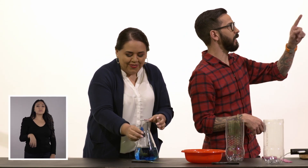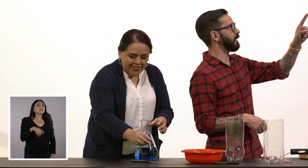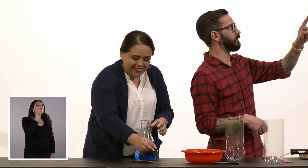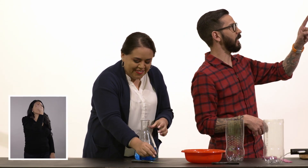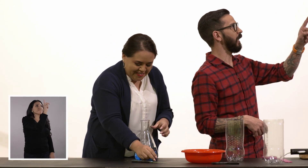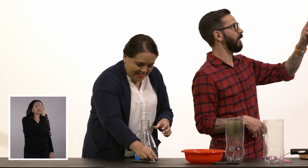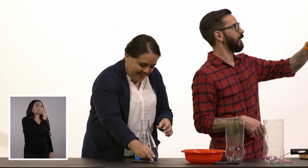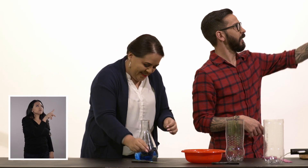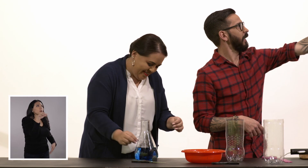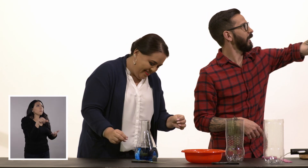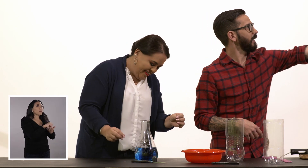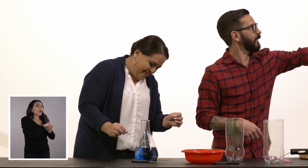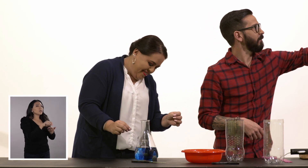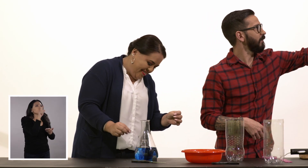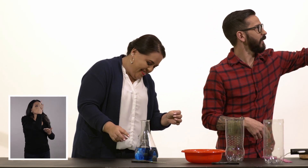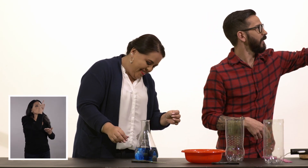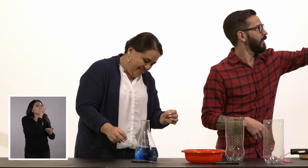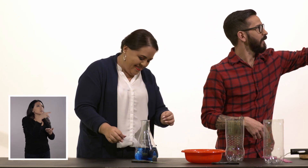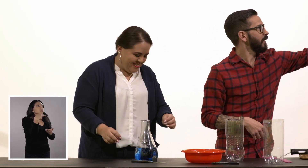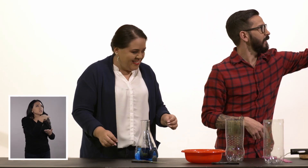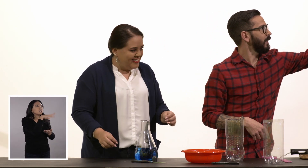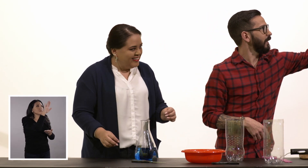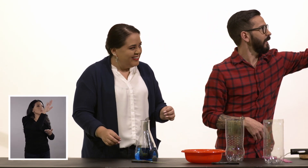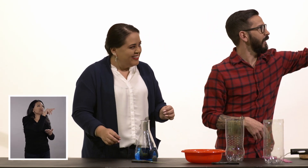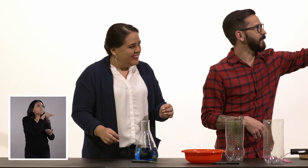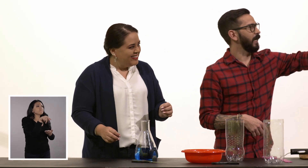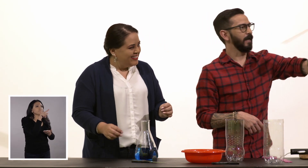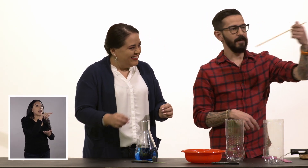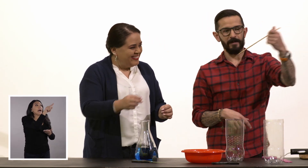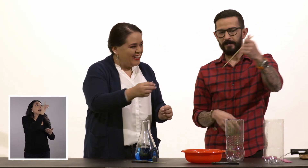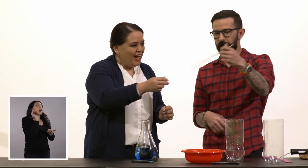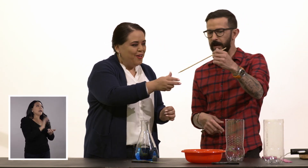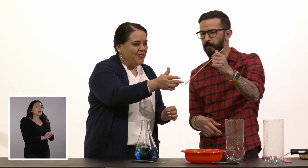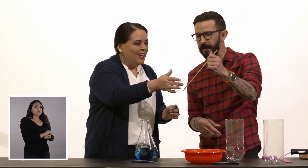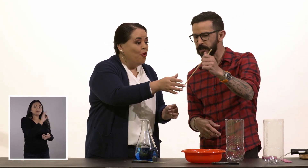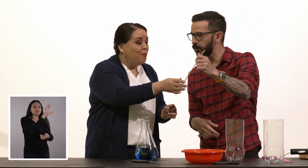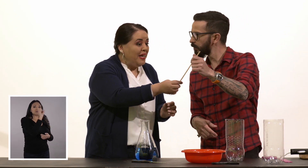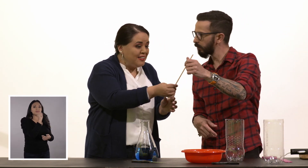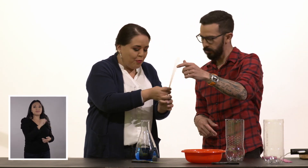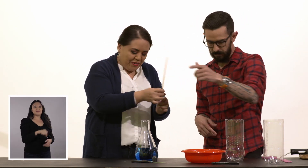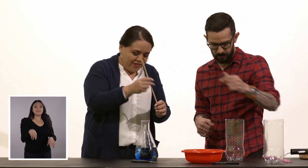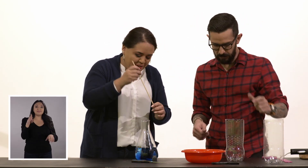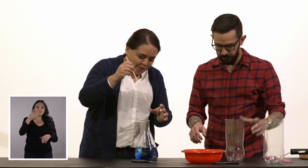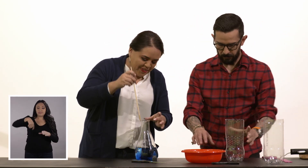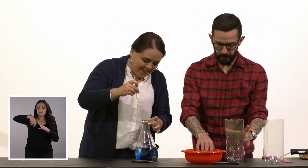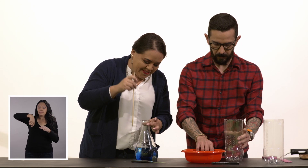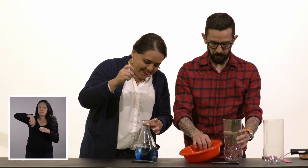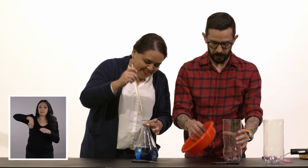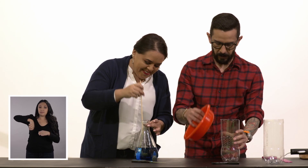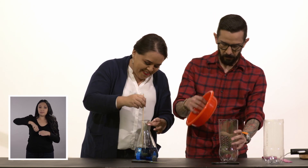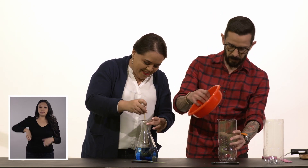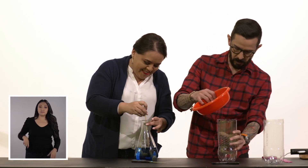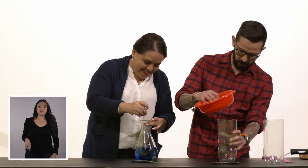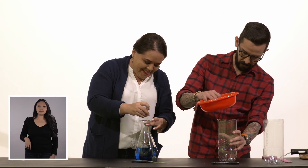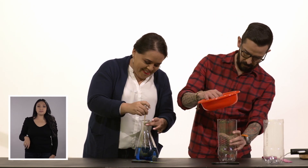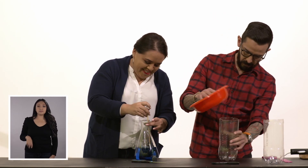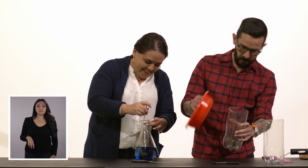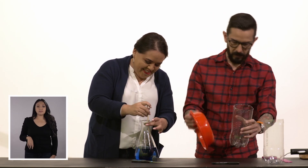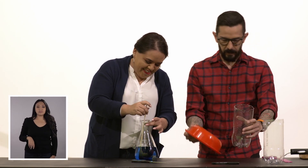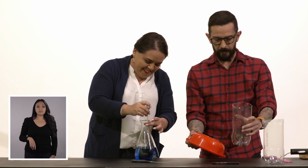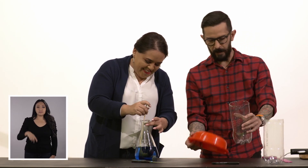Está la plancha. Aquí, déjeme ver. Ahí está. Un pincho. Un pincho, perfecto. No era una cuchara, era un